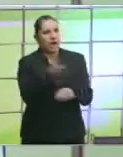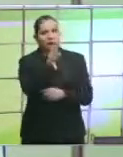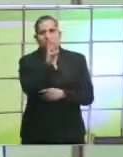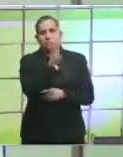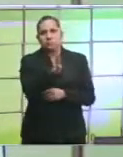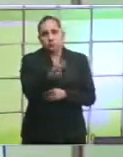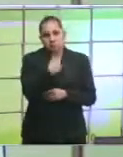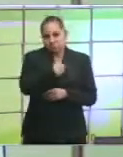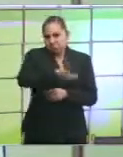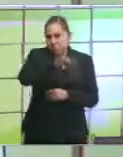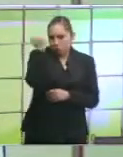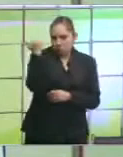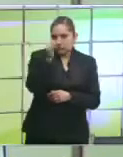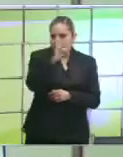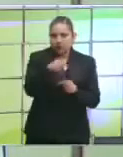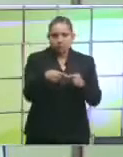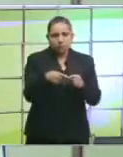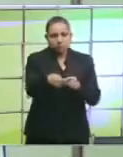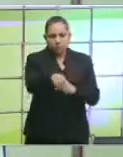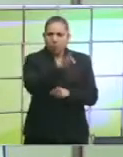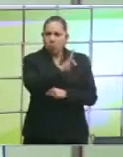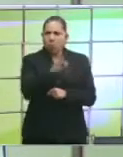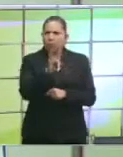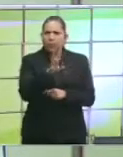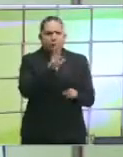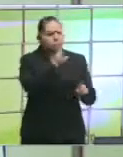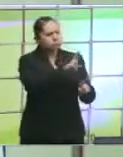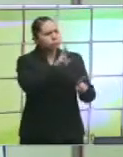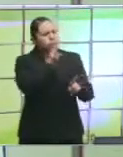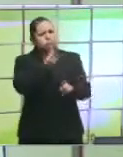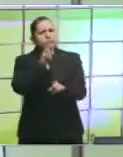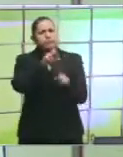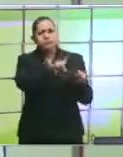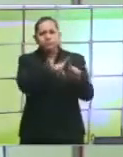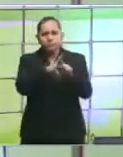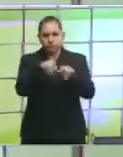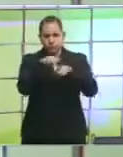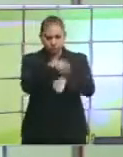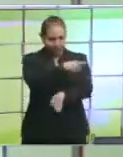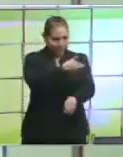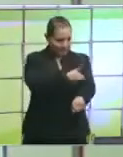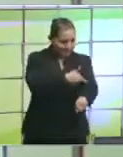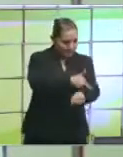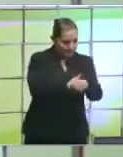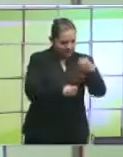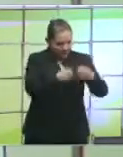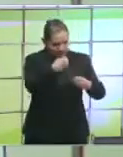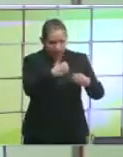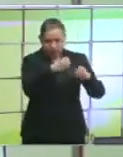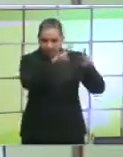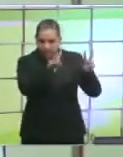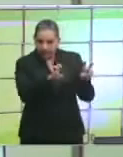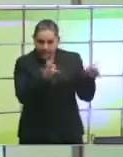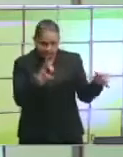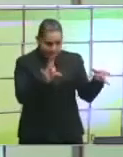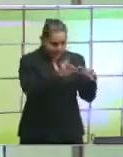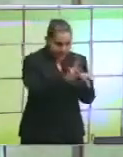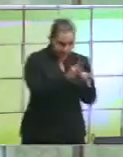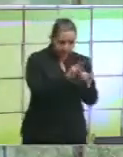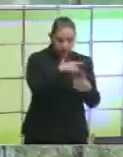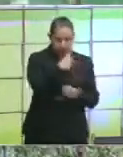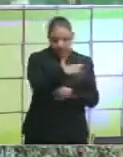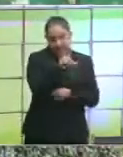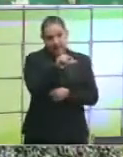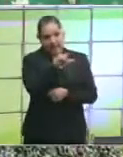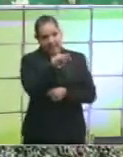le pueda dar una respuesta expresa como si formara parte de la litis pero si se está tomando en cuenta y si se hacen menciones